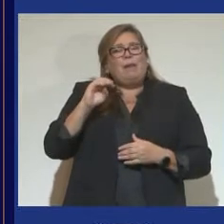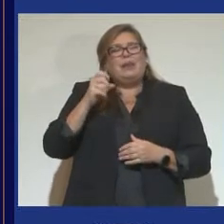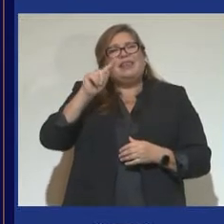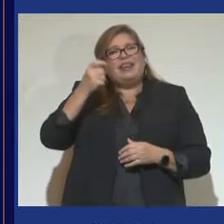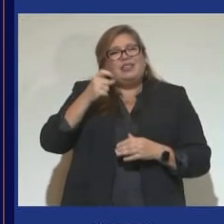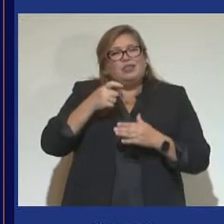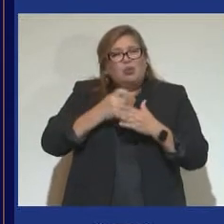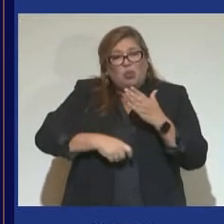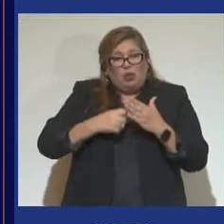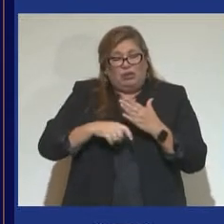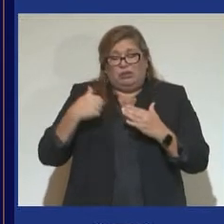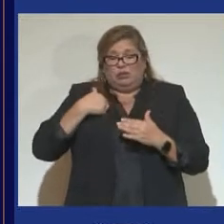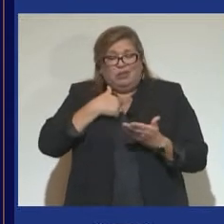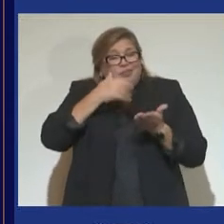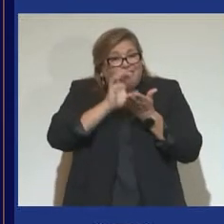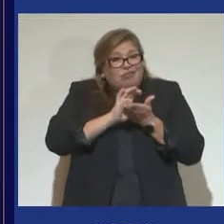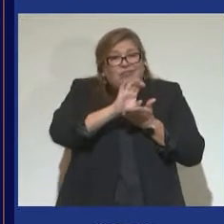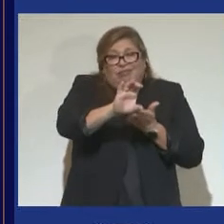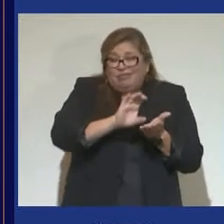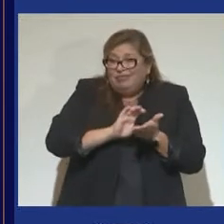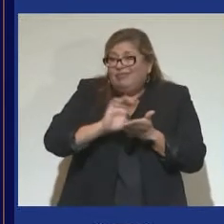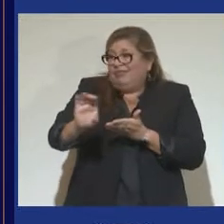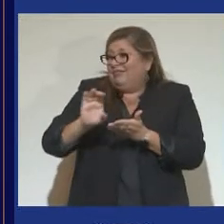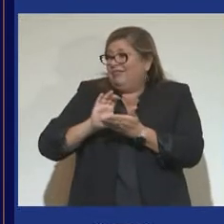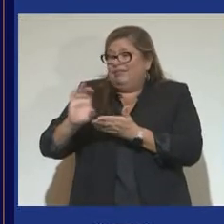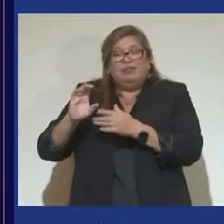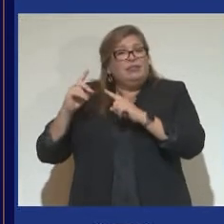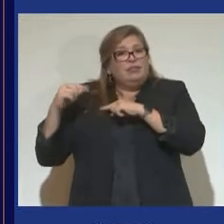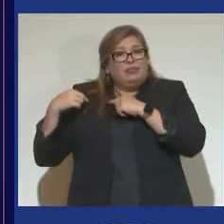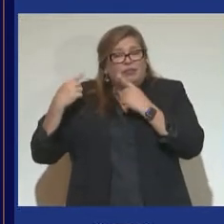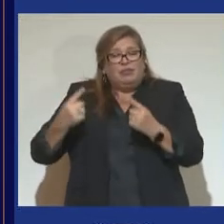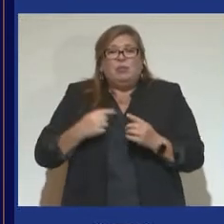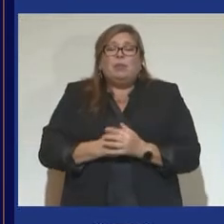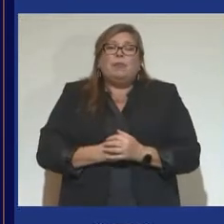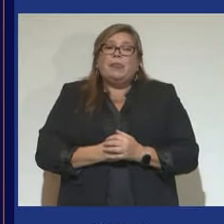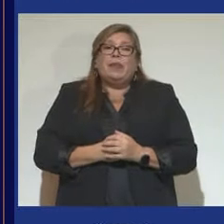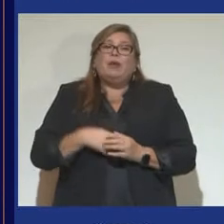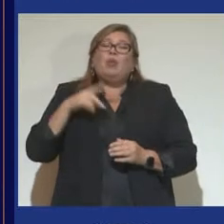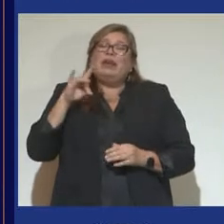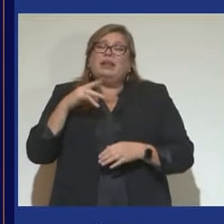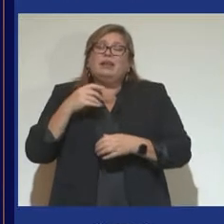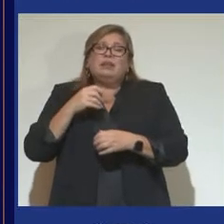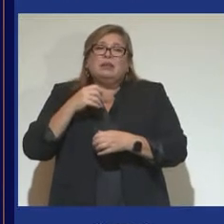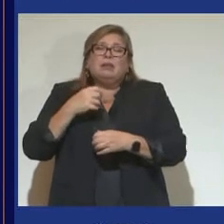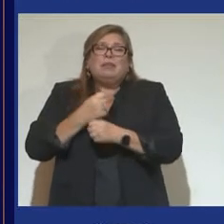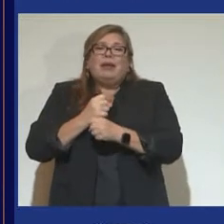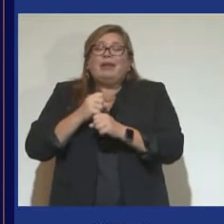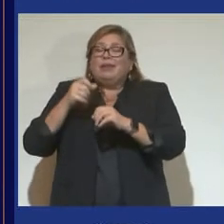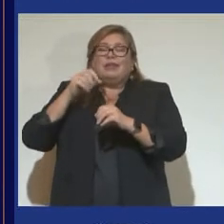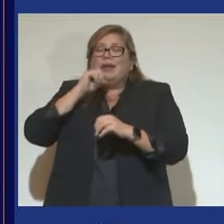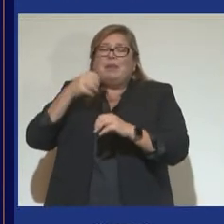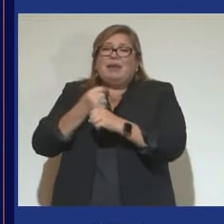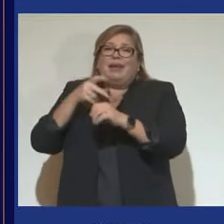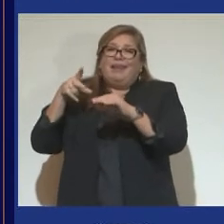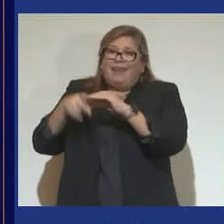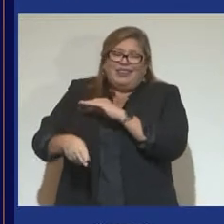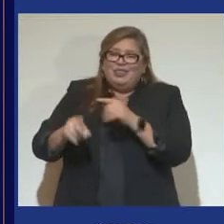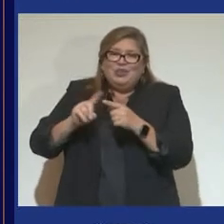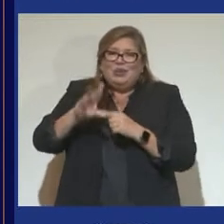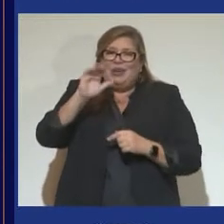que han sido distribuidos en estos planes en los últimos años en el estado de california no hemos y no hicimos recortes en calworks